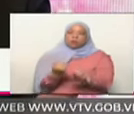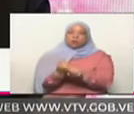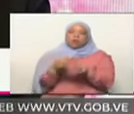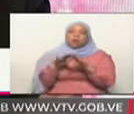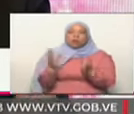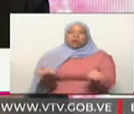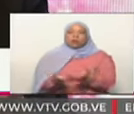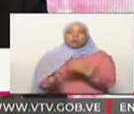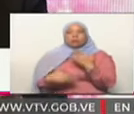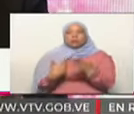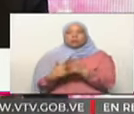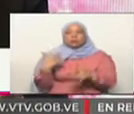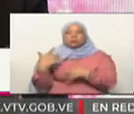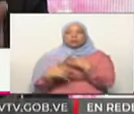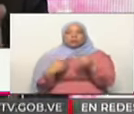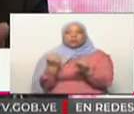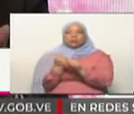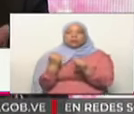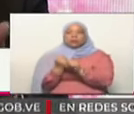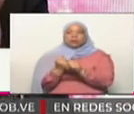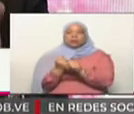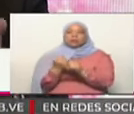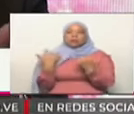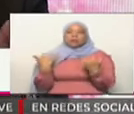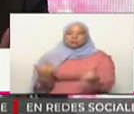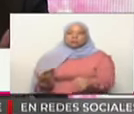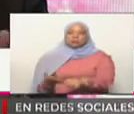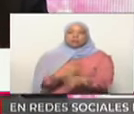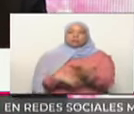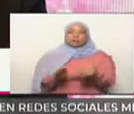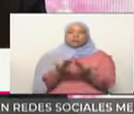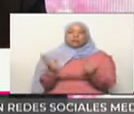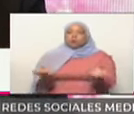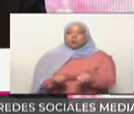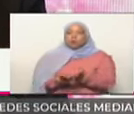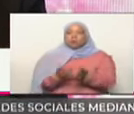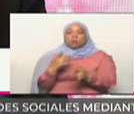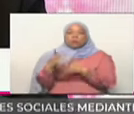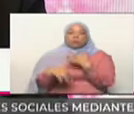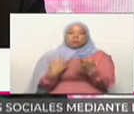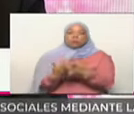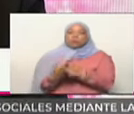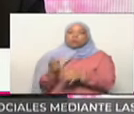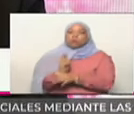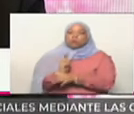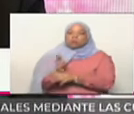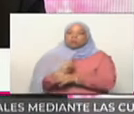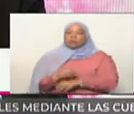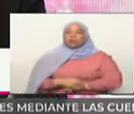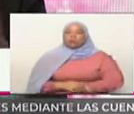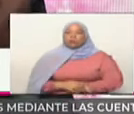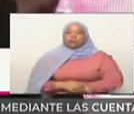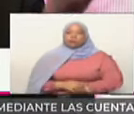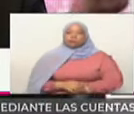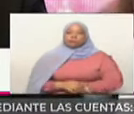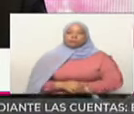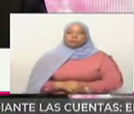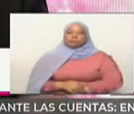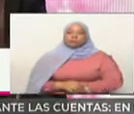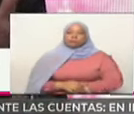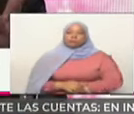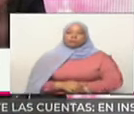multi, me dijo él. Debe ser un mundo de la pluralidad de las